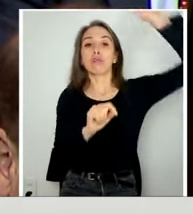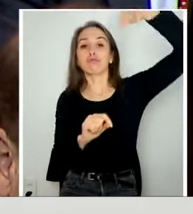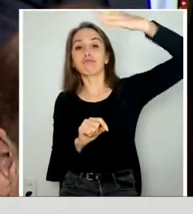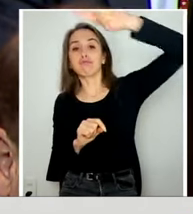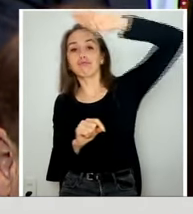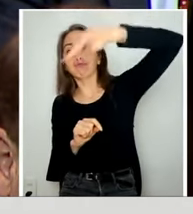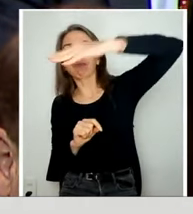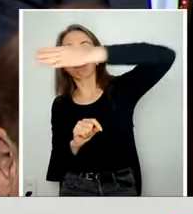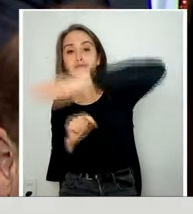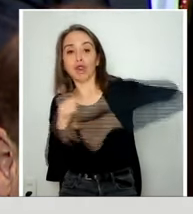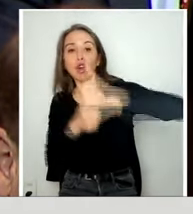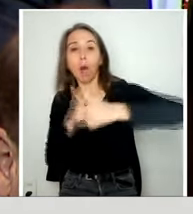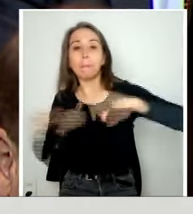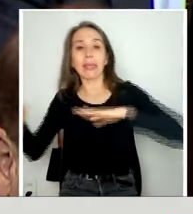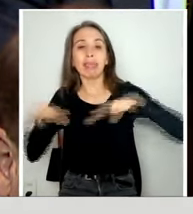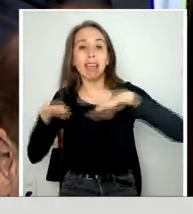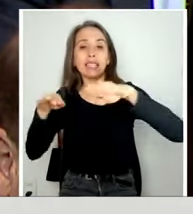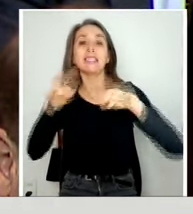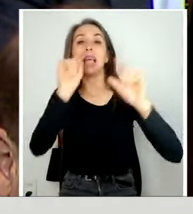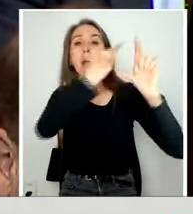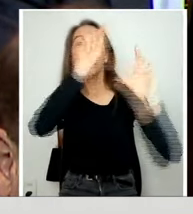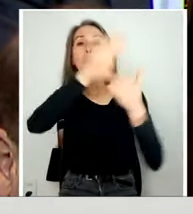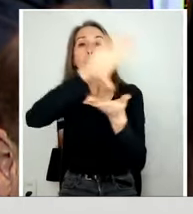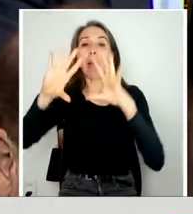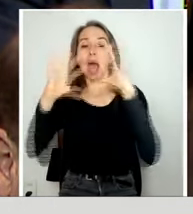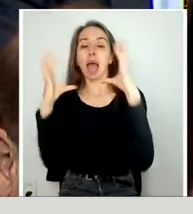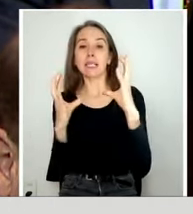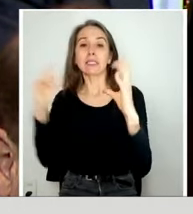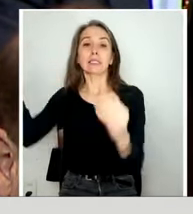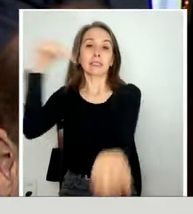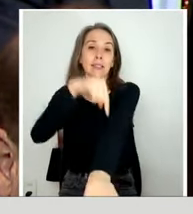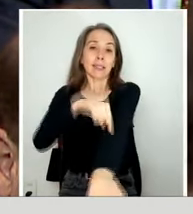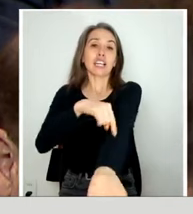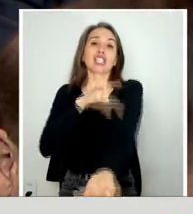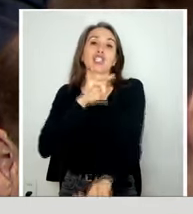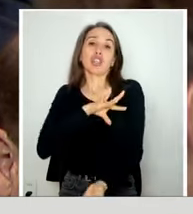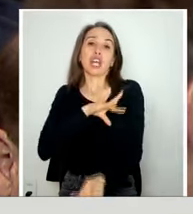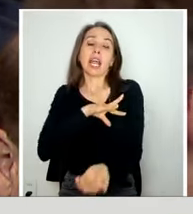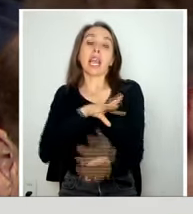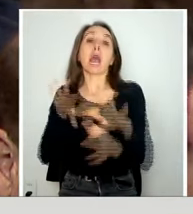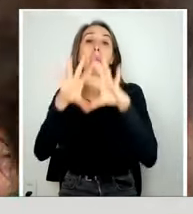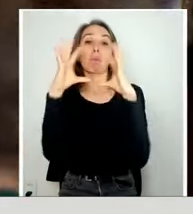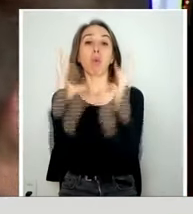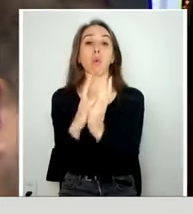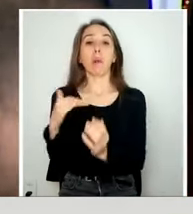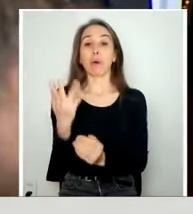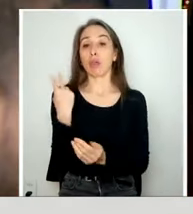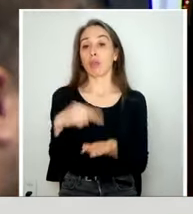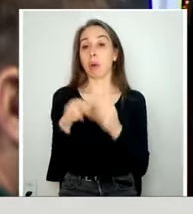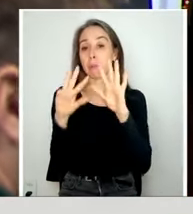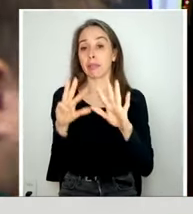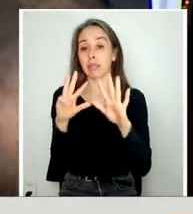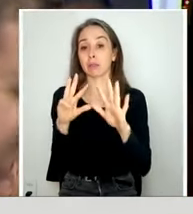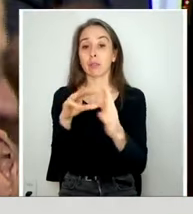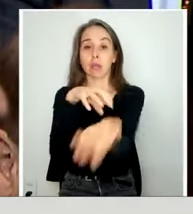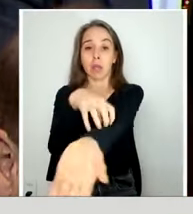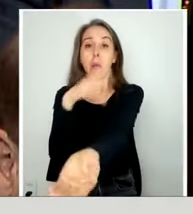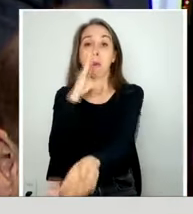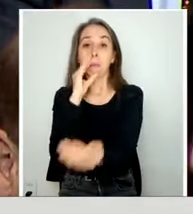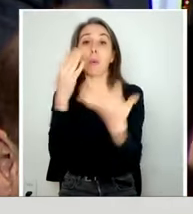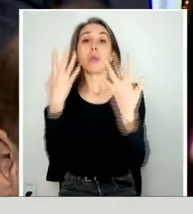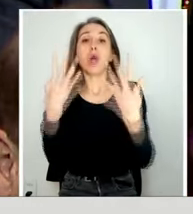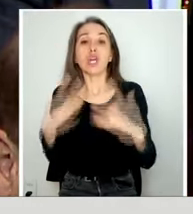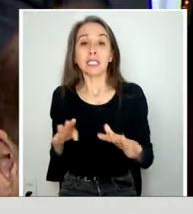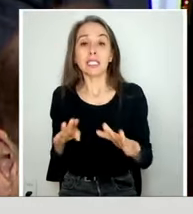tiene un alcance de nivel mundial para lo que fue el año 2019 en la región del bío bío ya se realizó una fecha